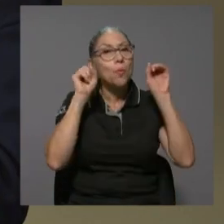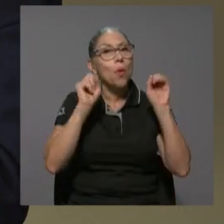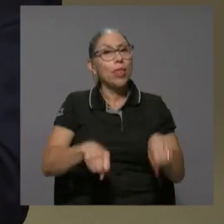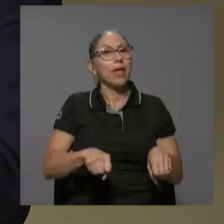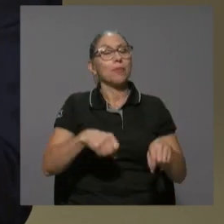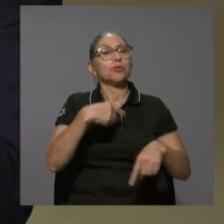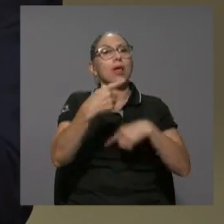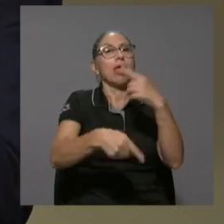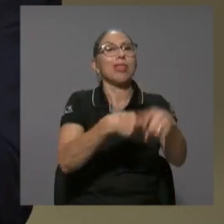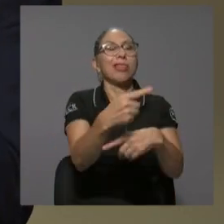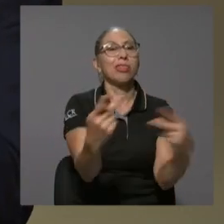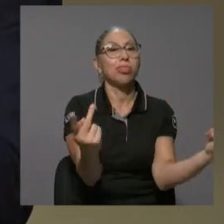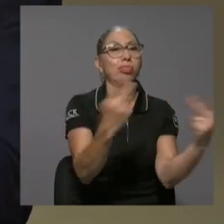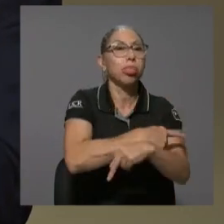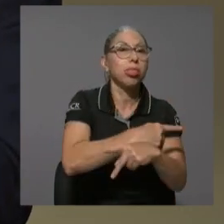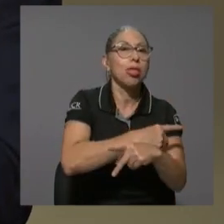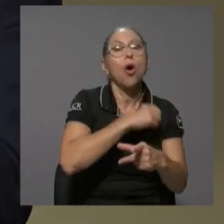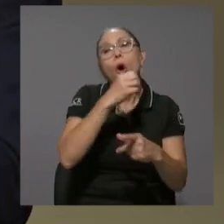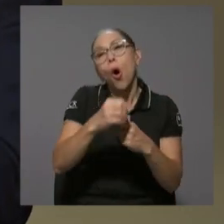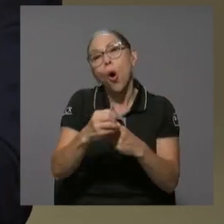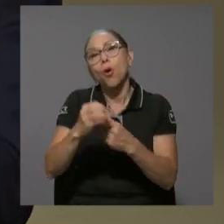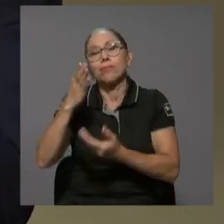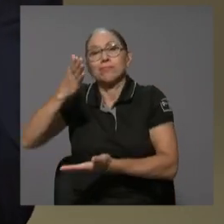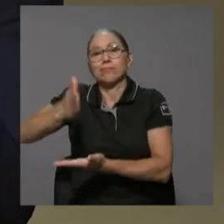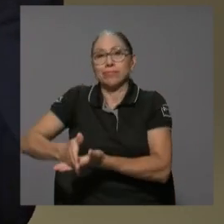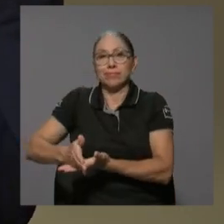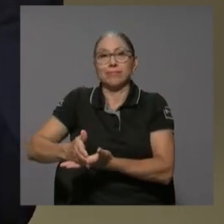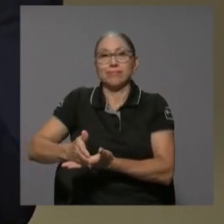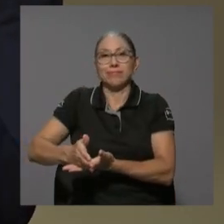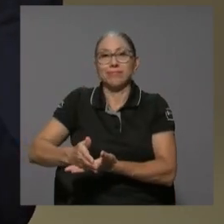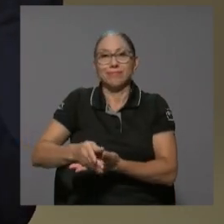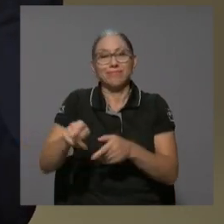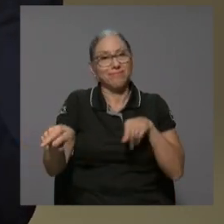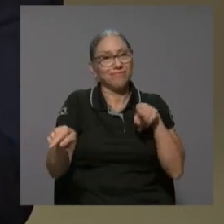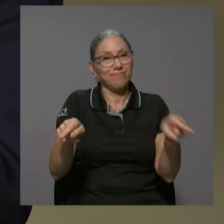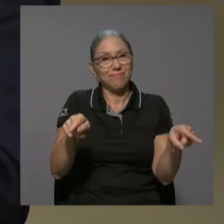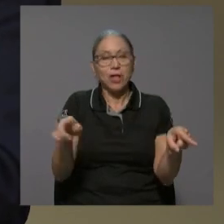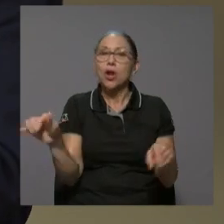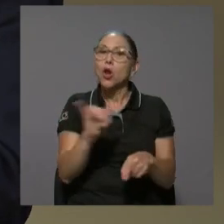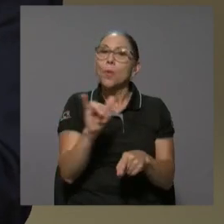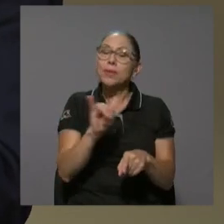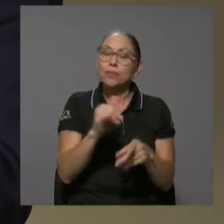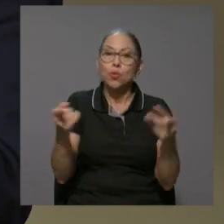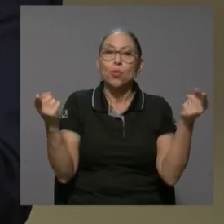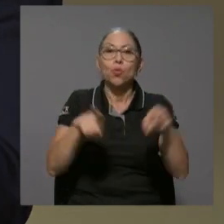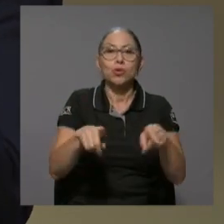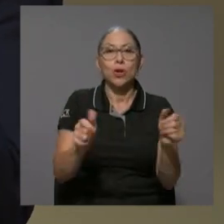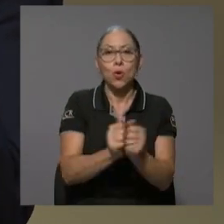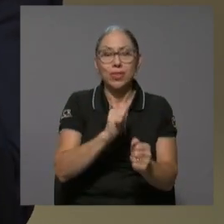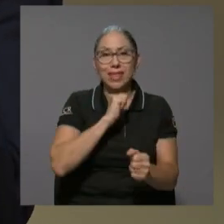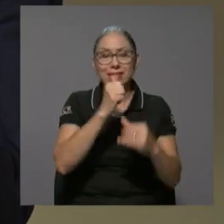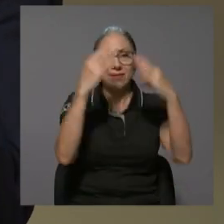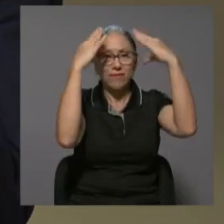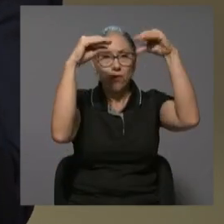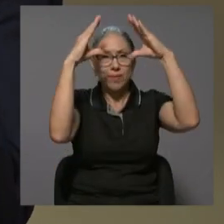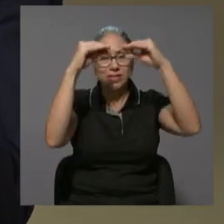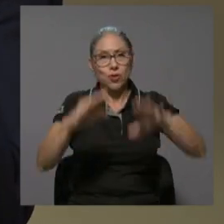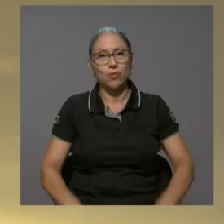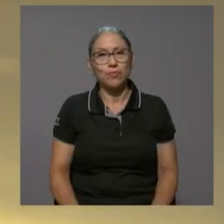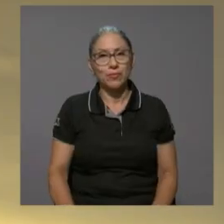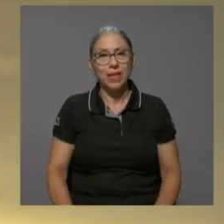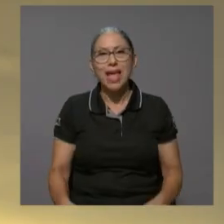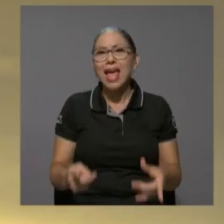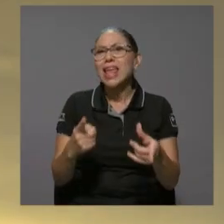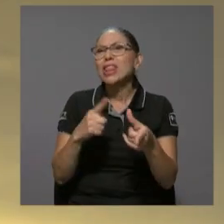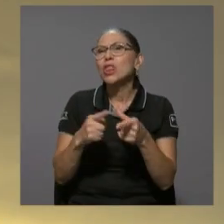atemperarlo. Y lo mismo ocurre con la desinformación. Entonces, ¿a qué quiero llegar? A eso llegará,